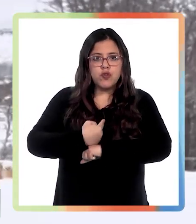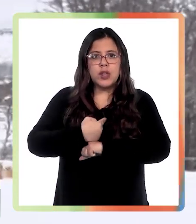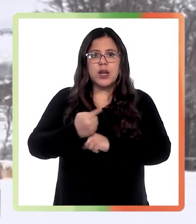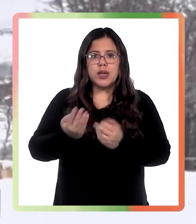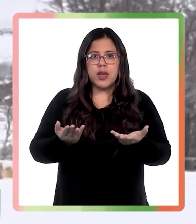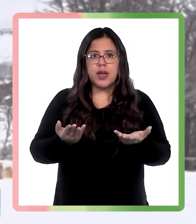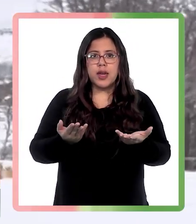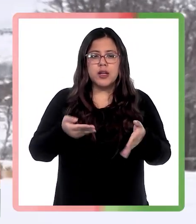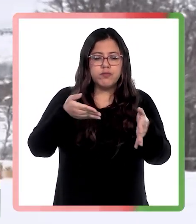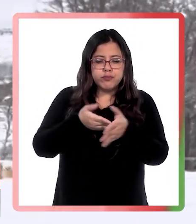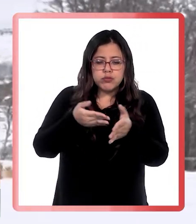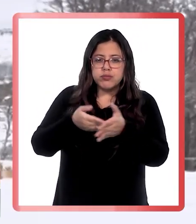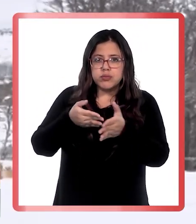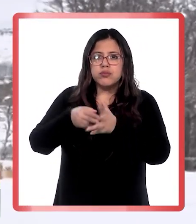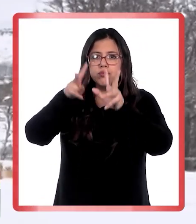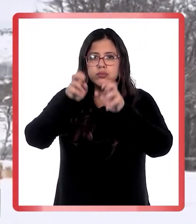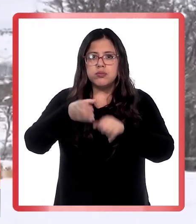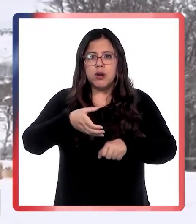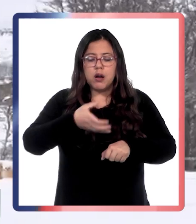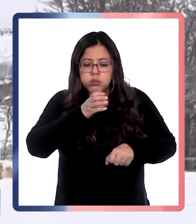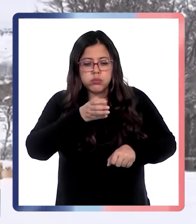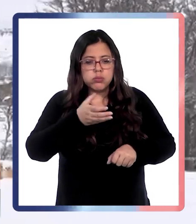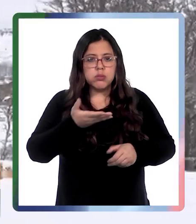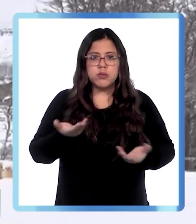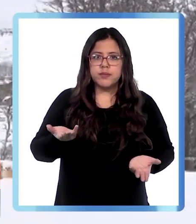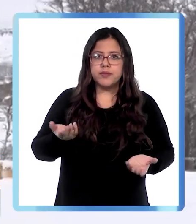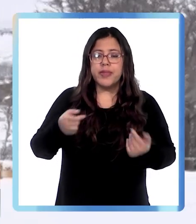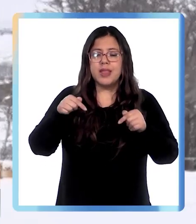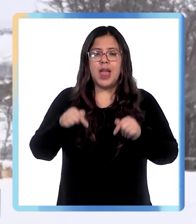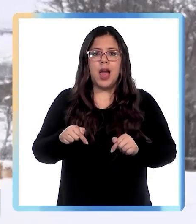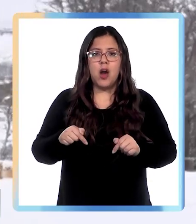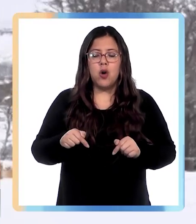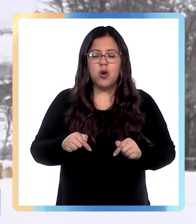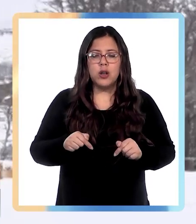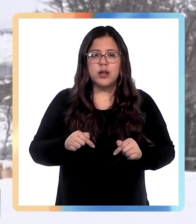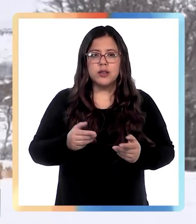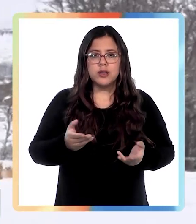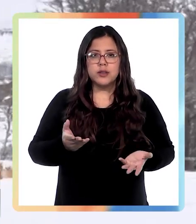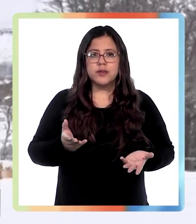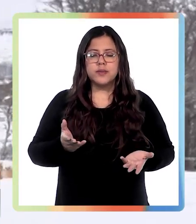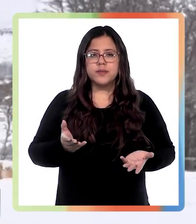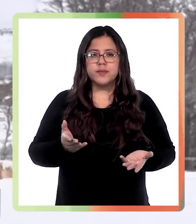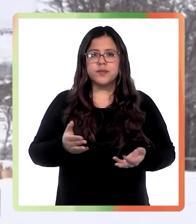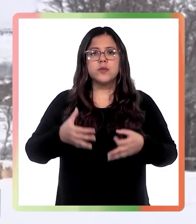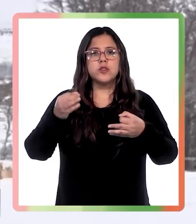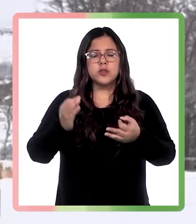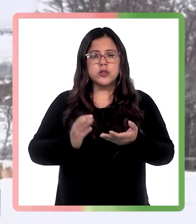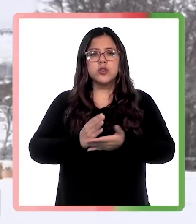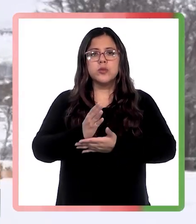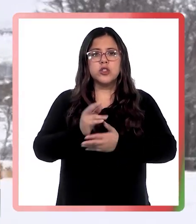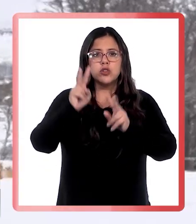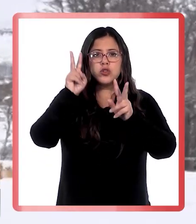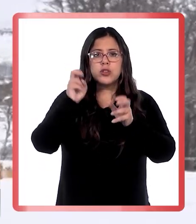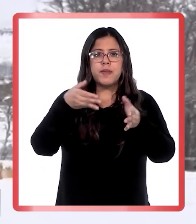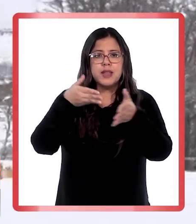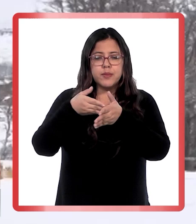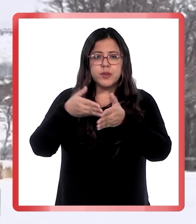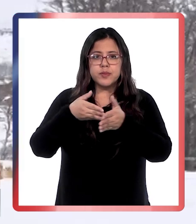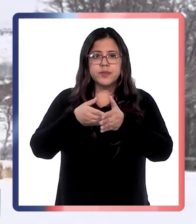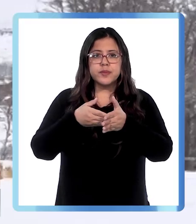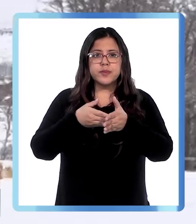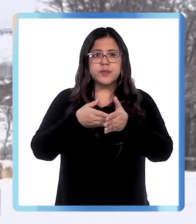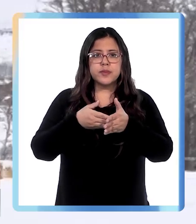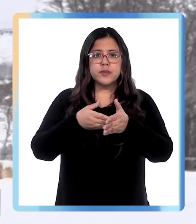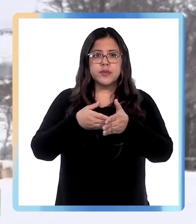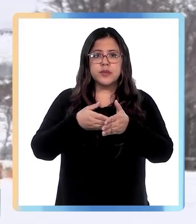obliga cierto a hacer restricciones de consumo en este momento ya está partiendo cierto un una restricción de